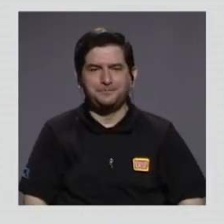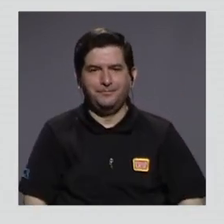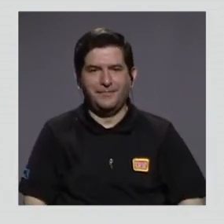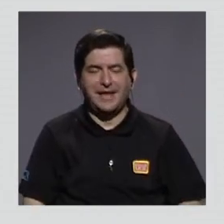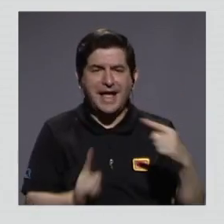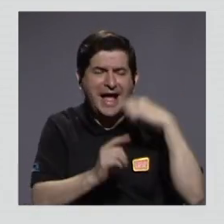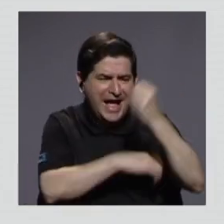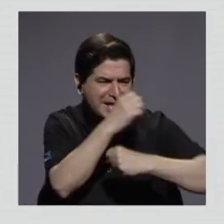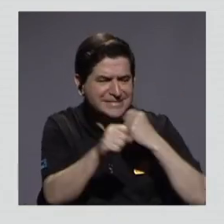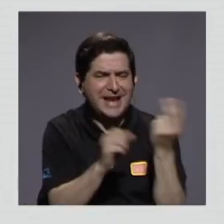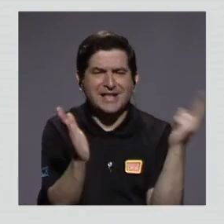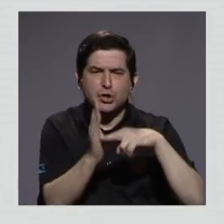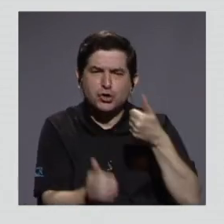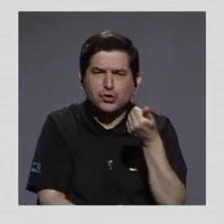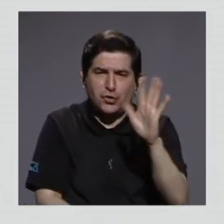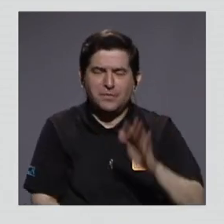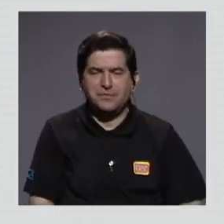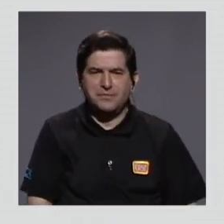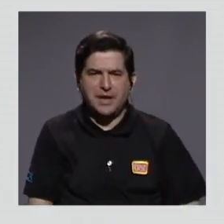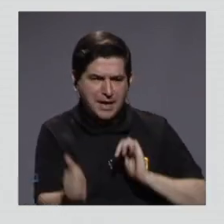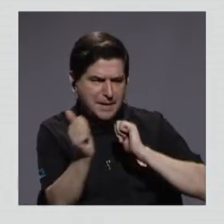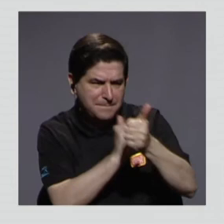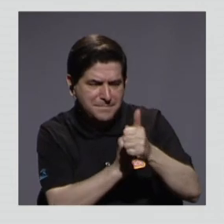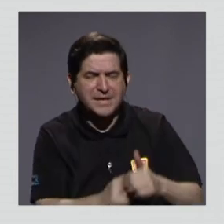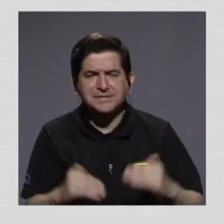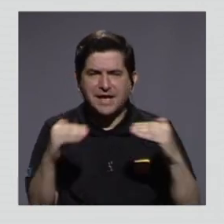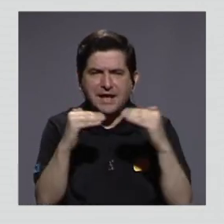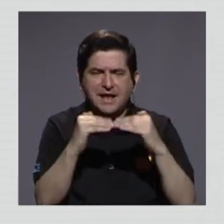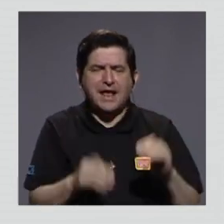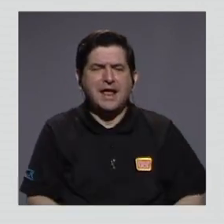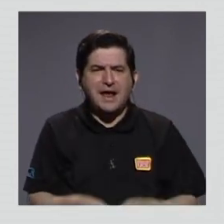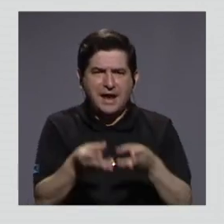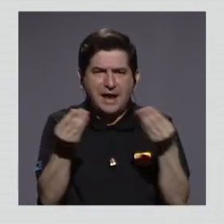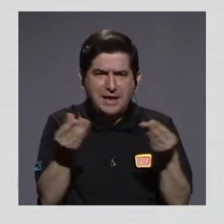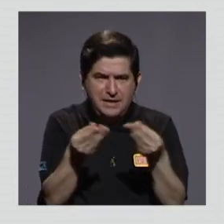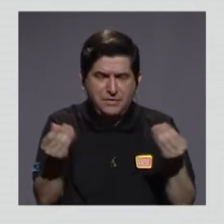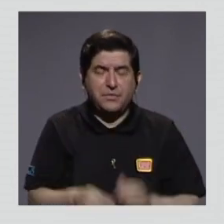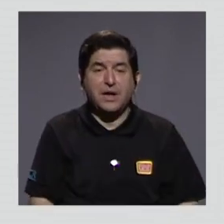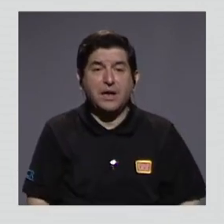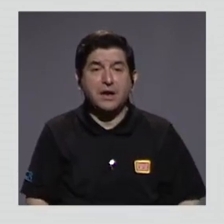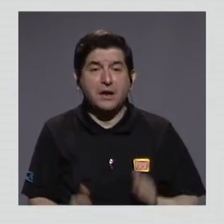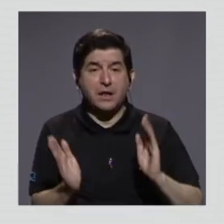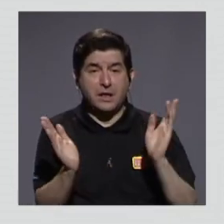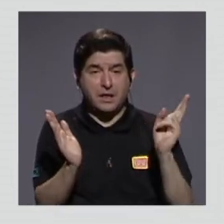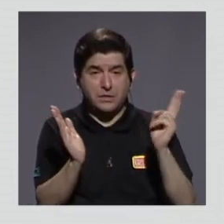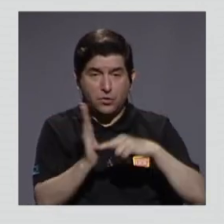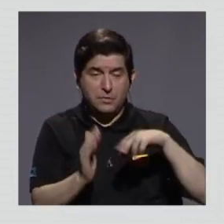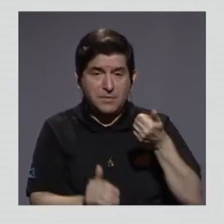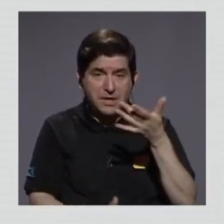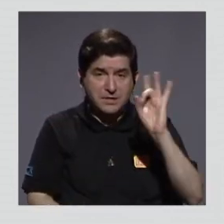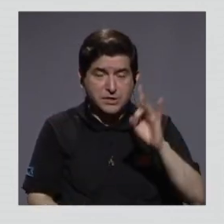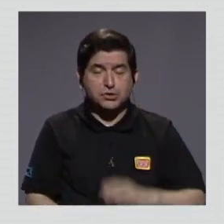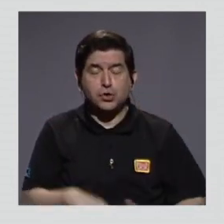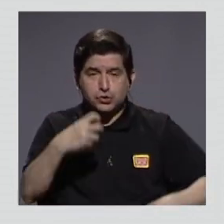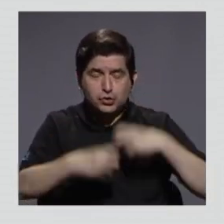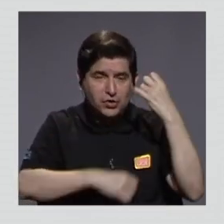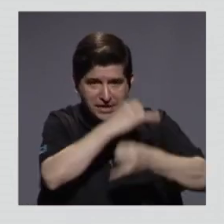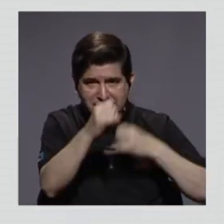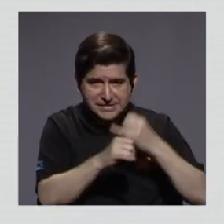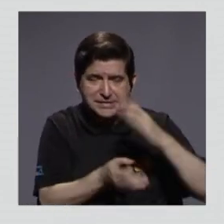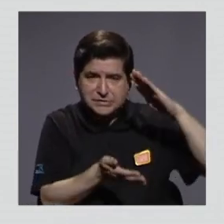hasta el año 2015 superamos el nivel de productividad luego bajamos con la crisis del año 2018 la crisis financiera internacional